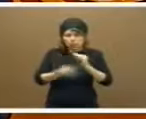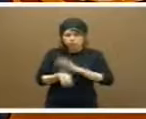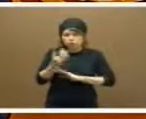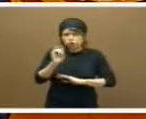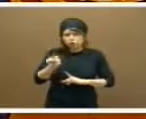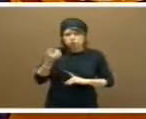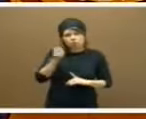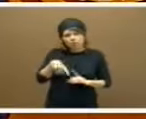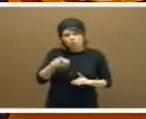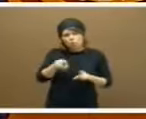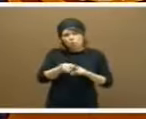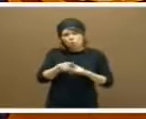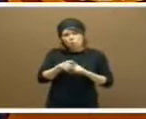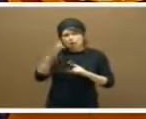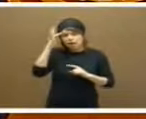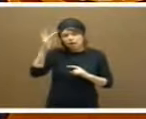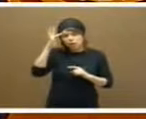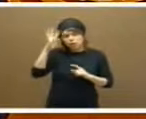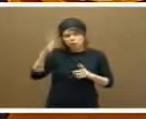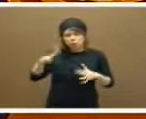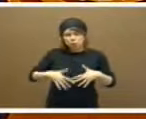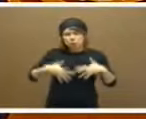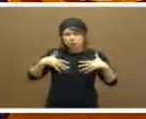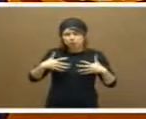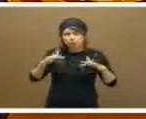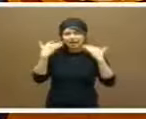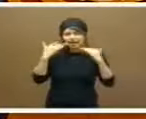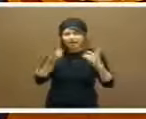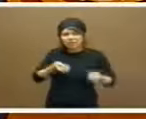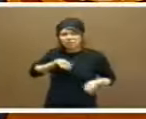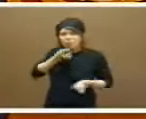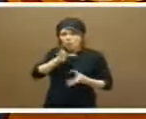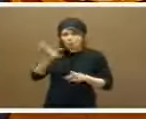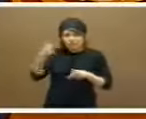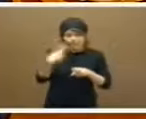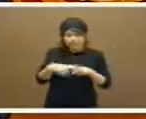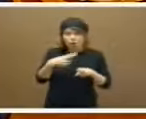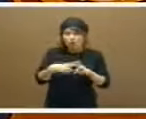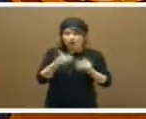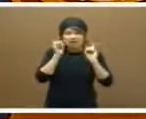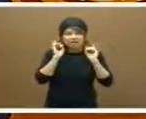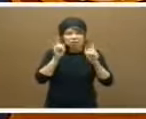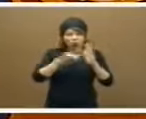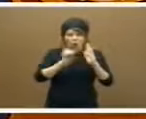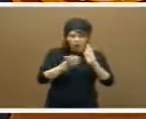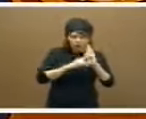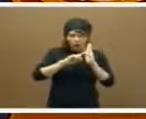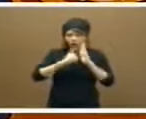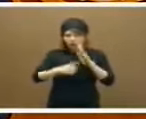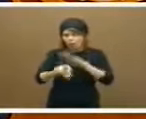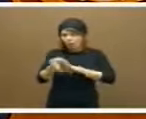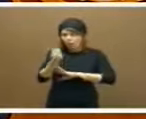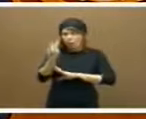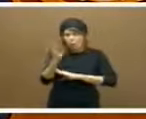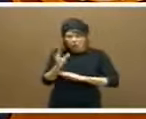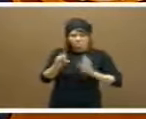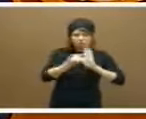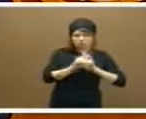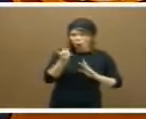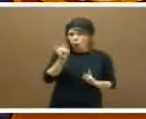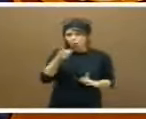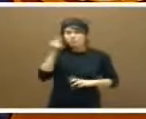también venimos a trasladar ilusión y a trasladar alegría, porque la política no es solo hacer leyes con números y con decretos,